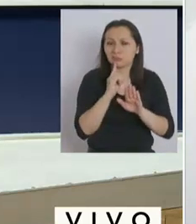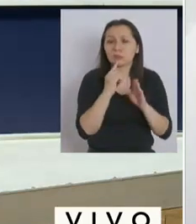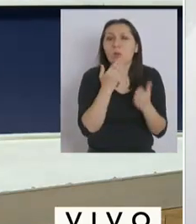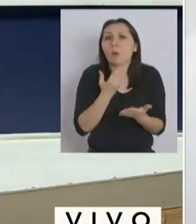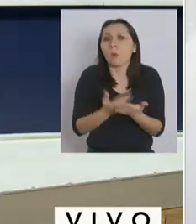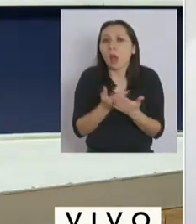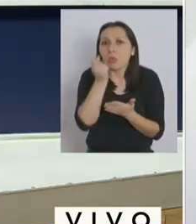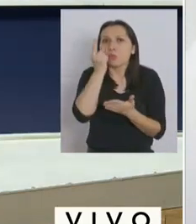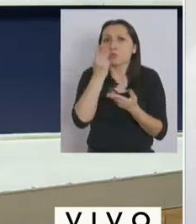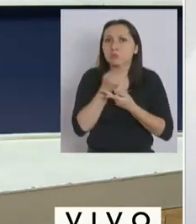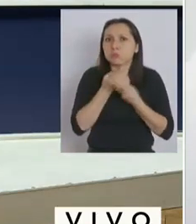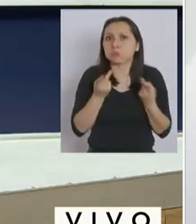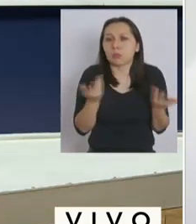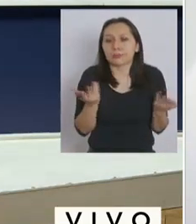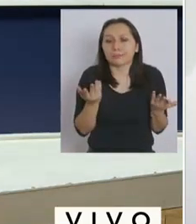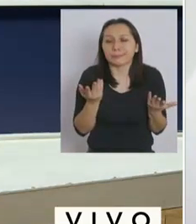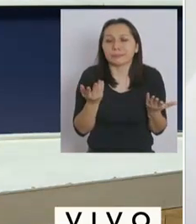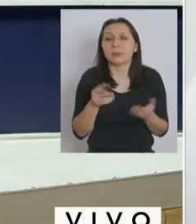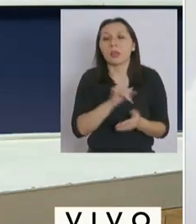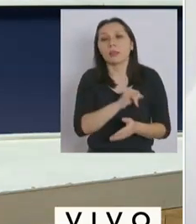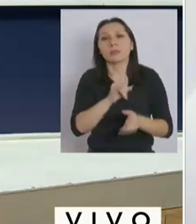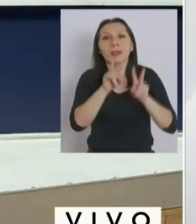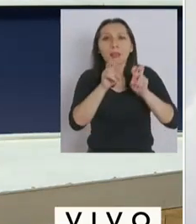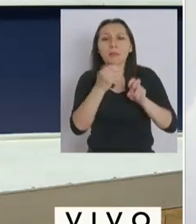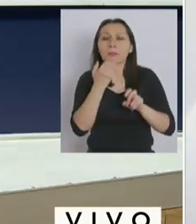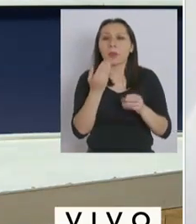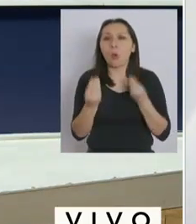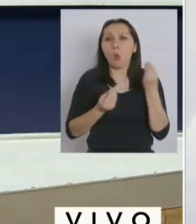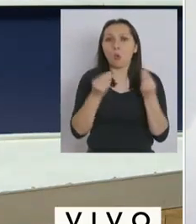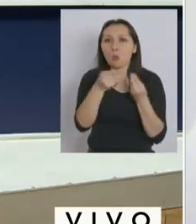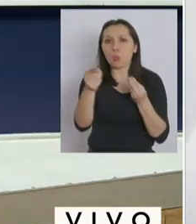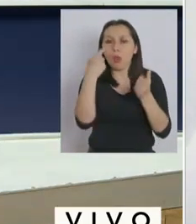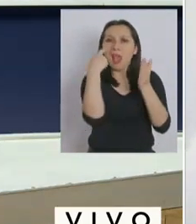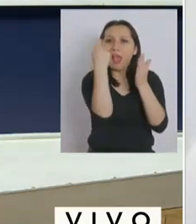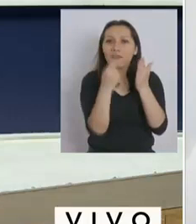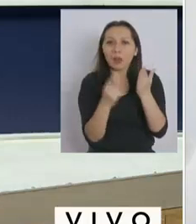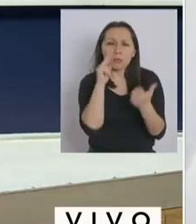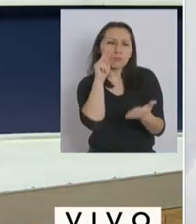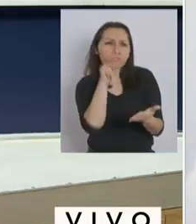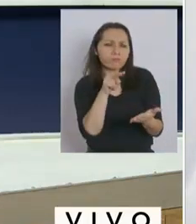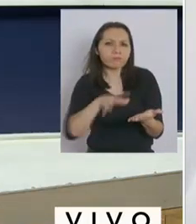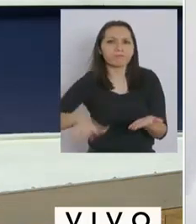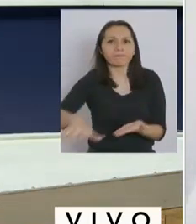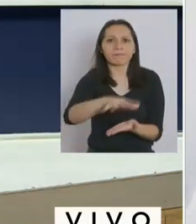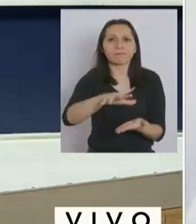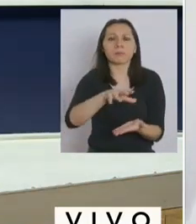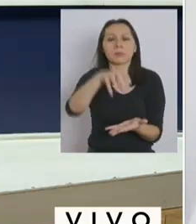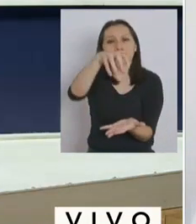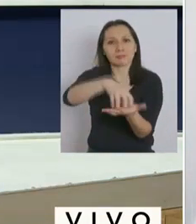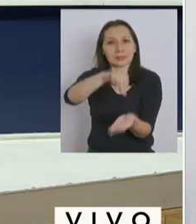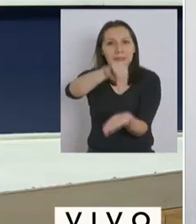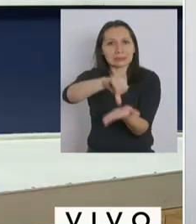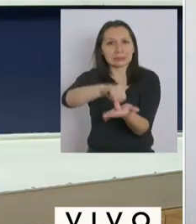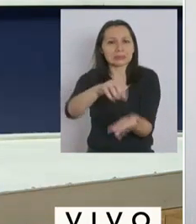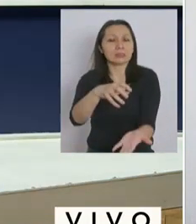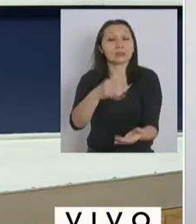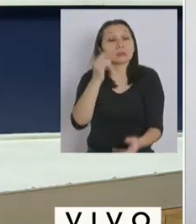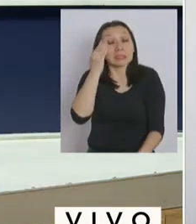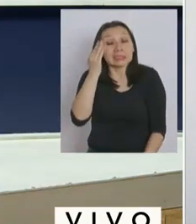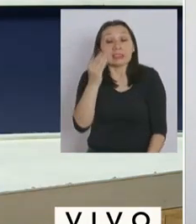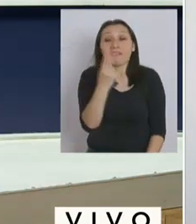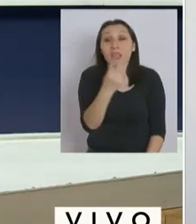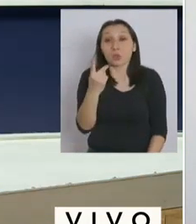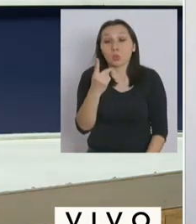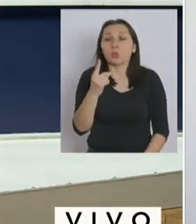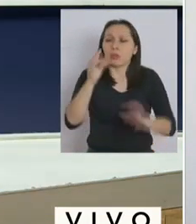¿cuándo las vamos a conocer? Y respecto a cómo están evaluando a la región metropolitana, sé que para el día 21 es el día clave,